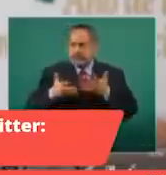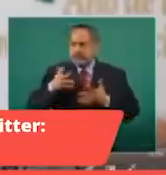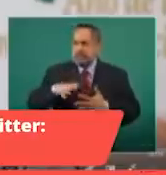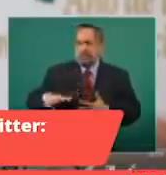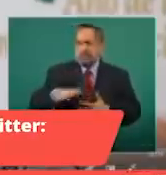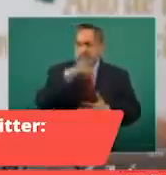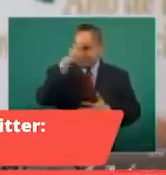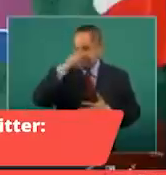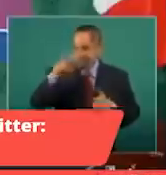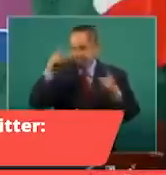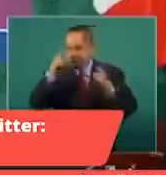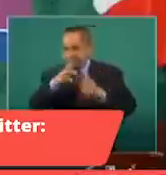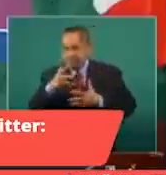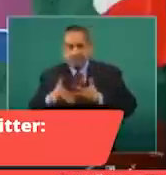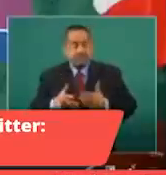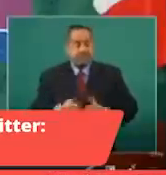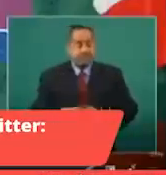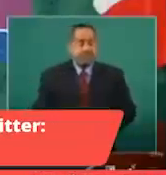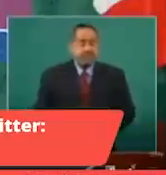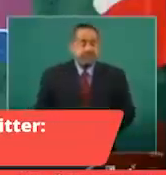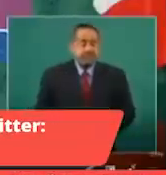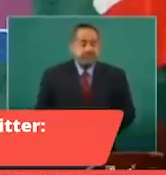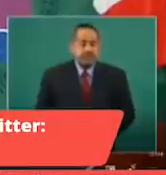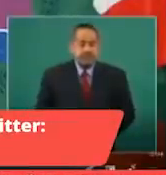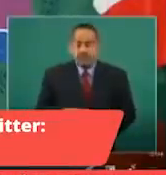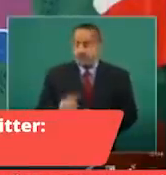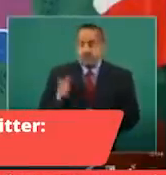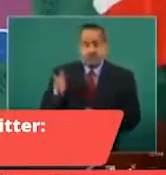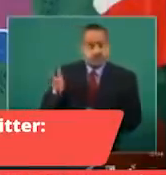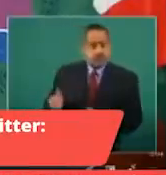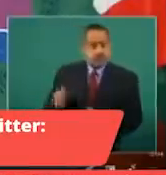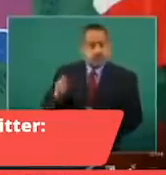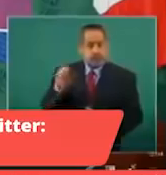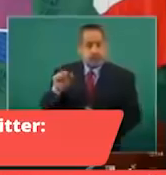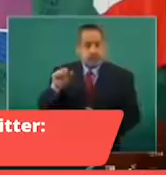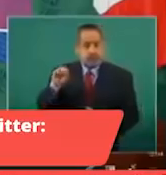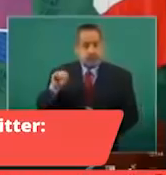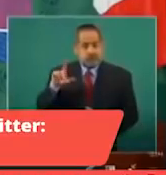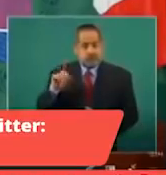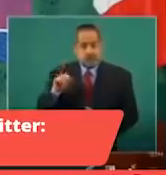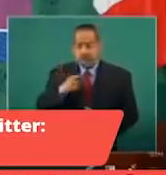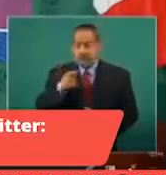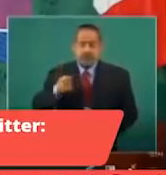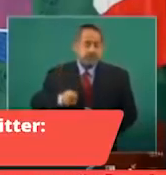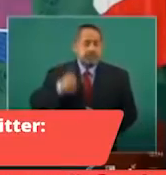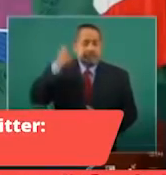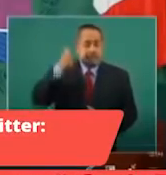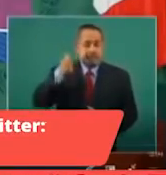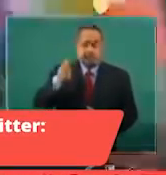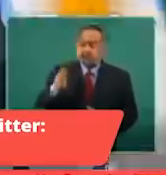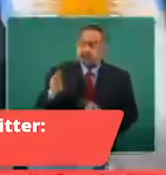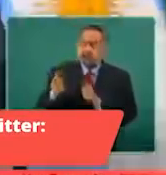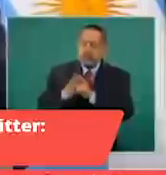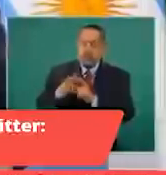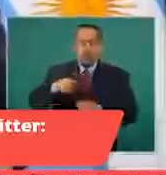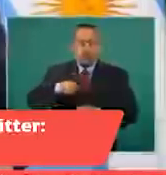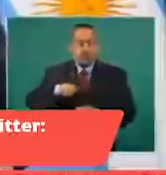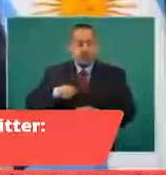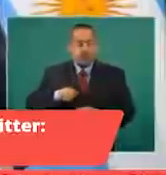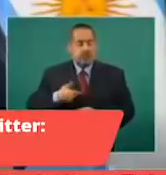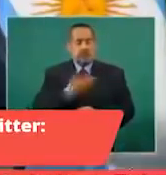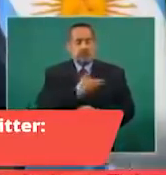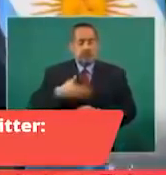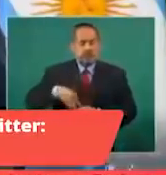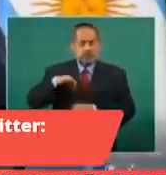de los medios y de la oposición es totalmente desmedida ante esta moderación. Entonces, le ha costado